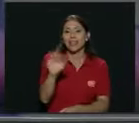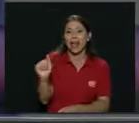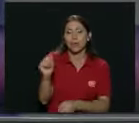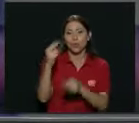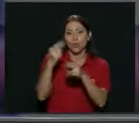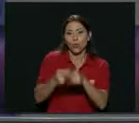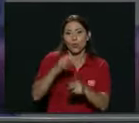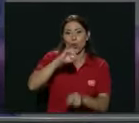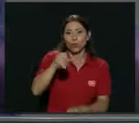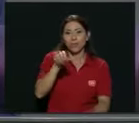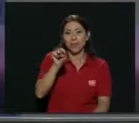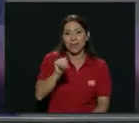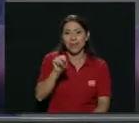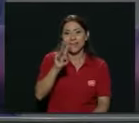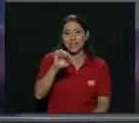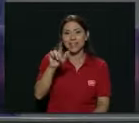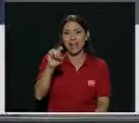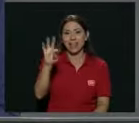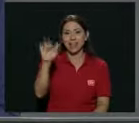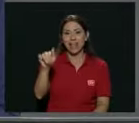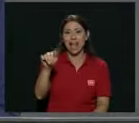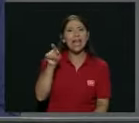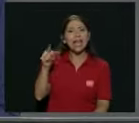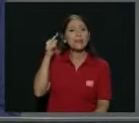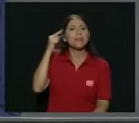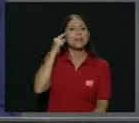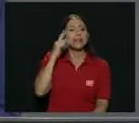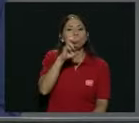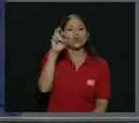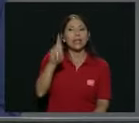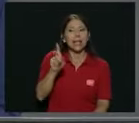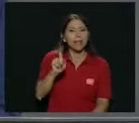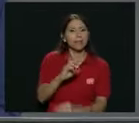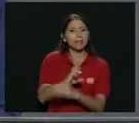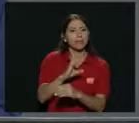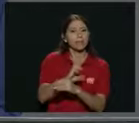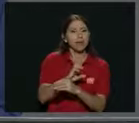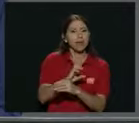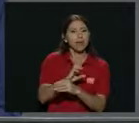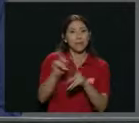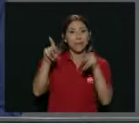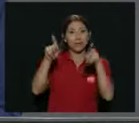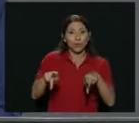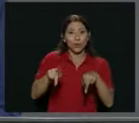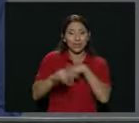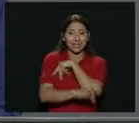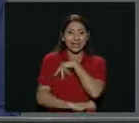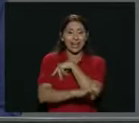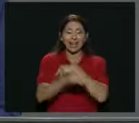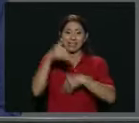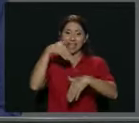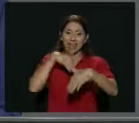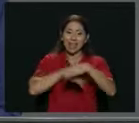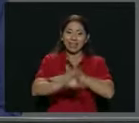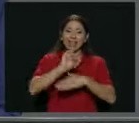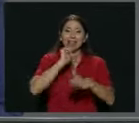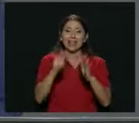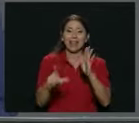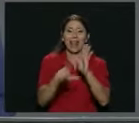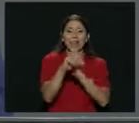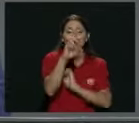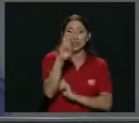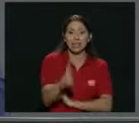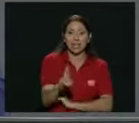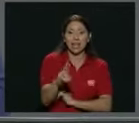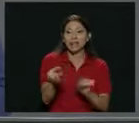debe prever el regreso de los migrantes costarricenses ilegales e incluso los migrantes de otras nacionalidades, porque